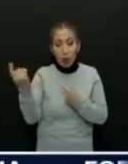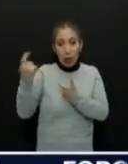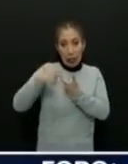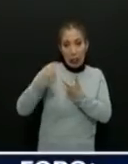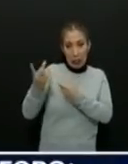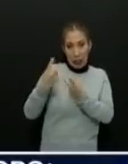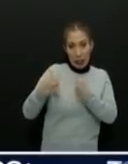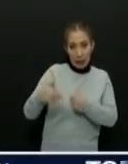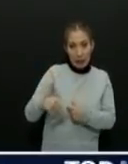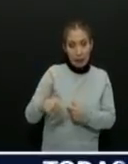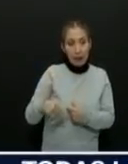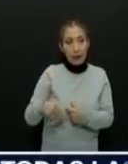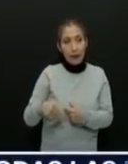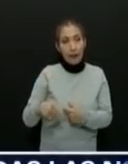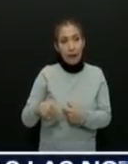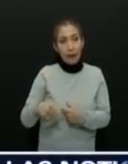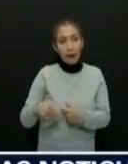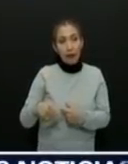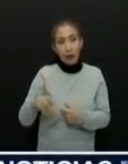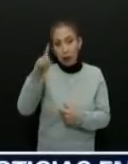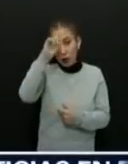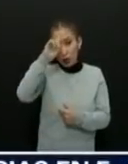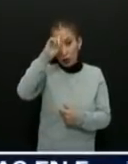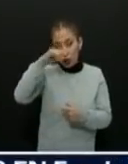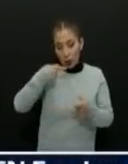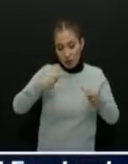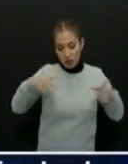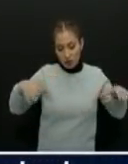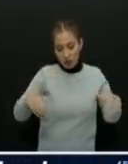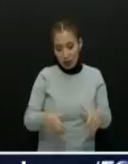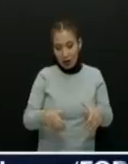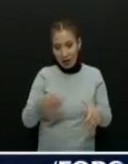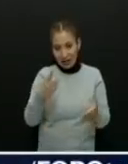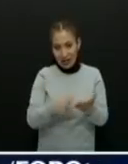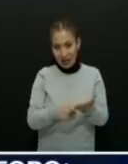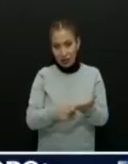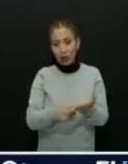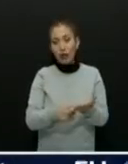integró el Consejo del Instituto